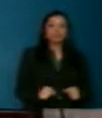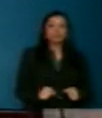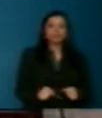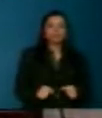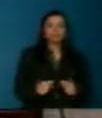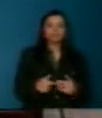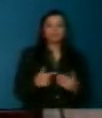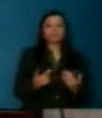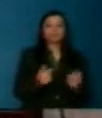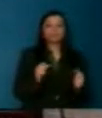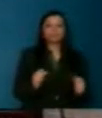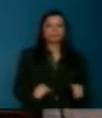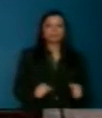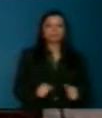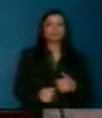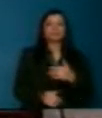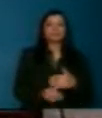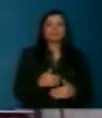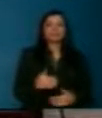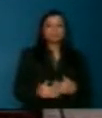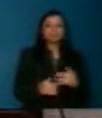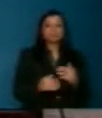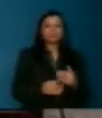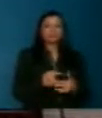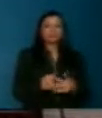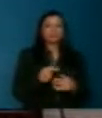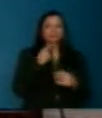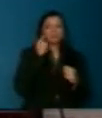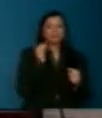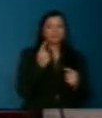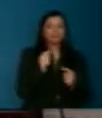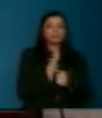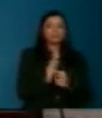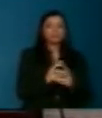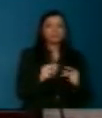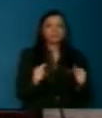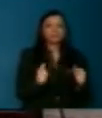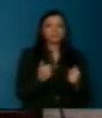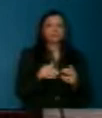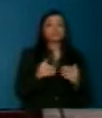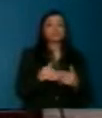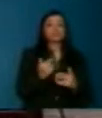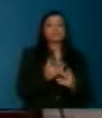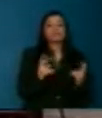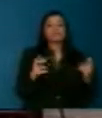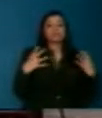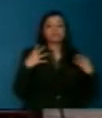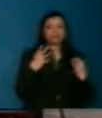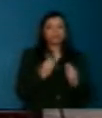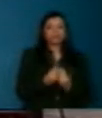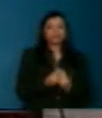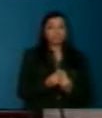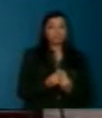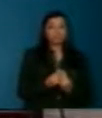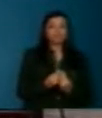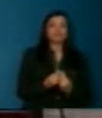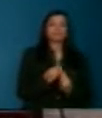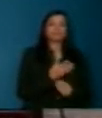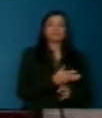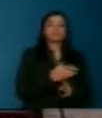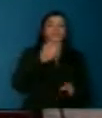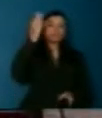en nada abona al gran propósito nacional de resolver nuestras indomables diferencias sociales como designio